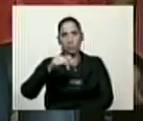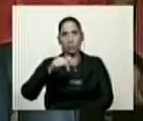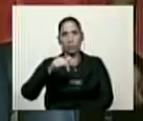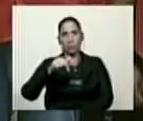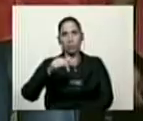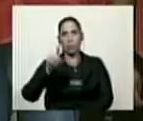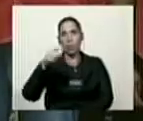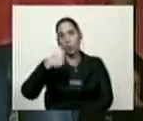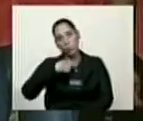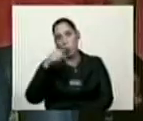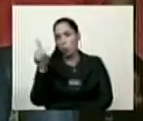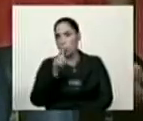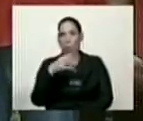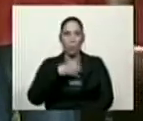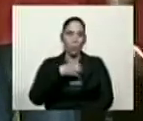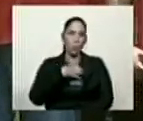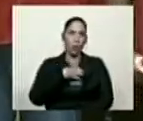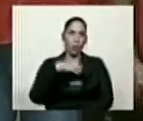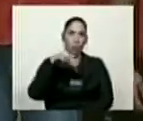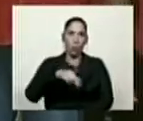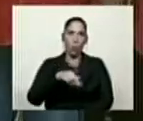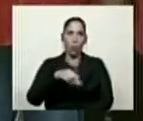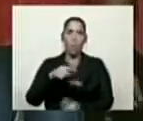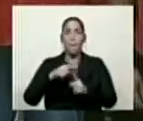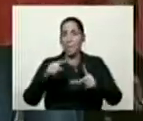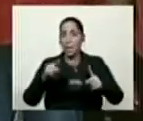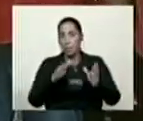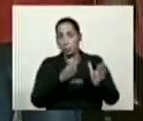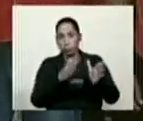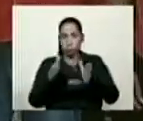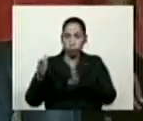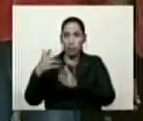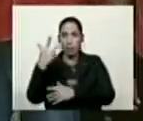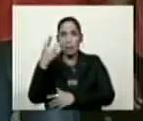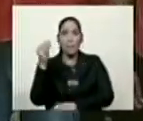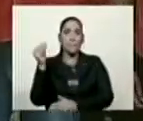yo no puedo hoy, pero dentro de 3 meses sí puedo.